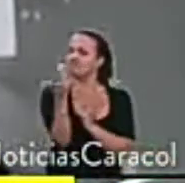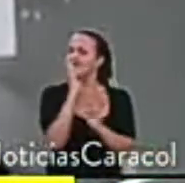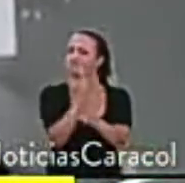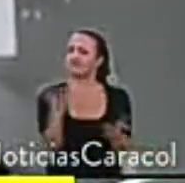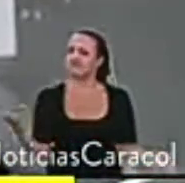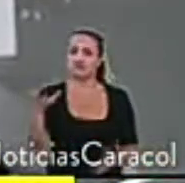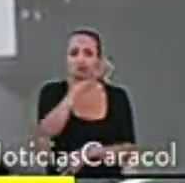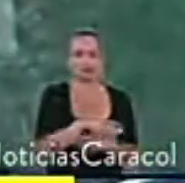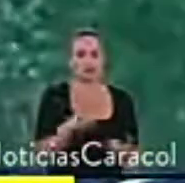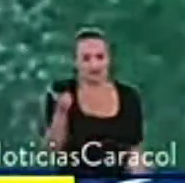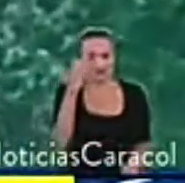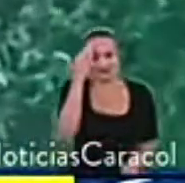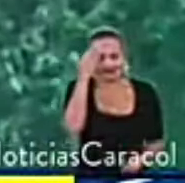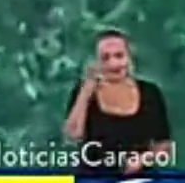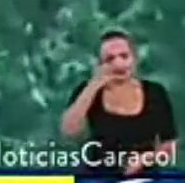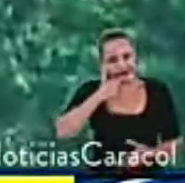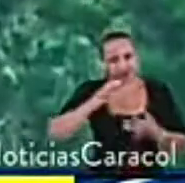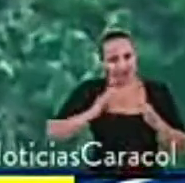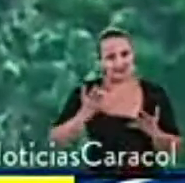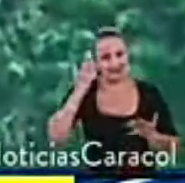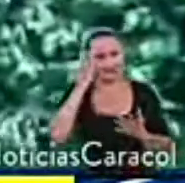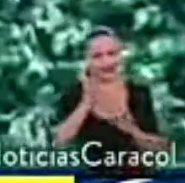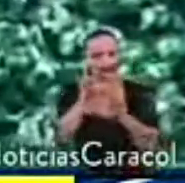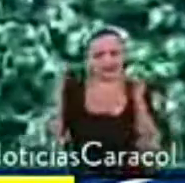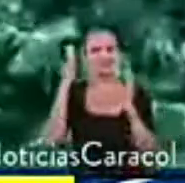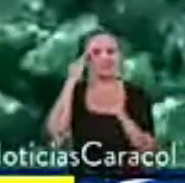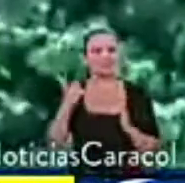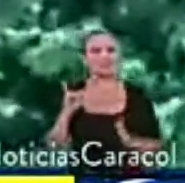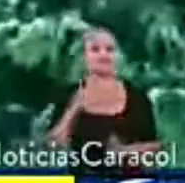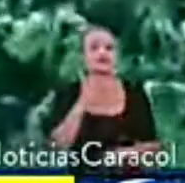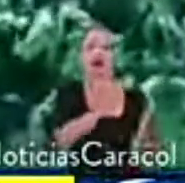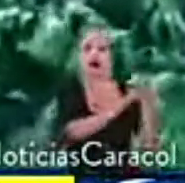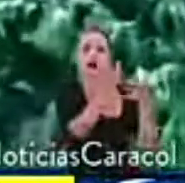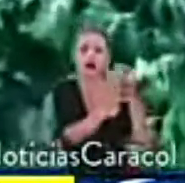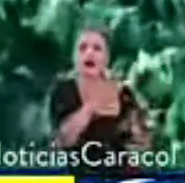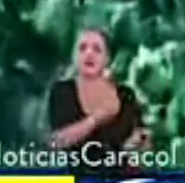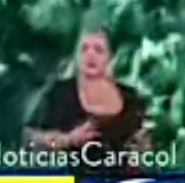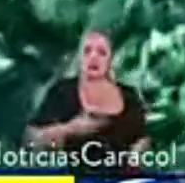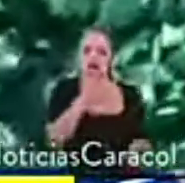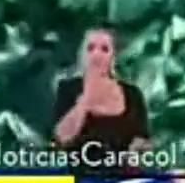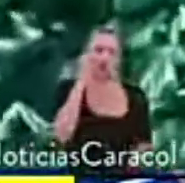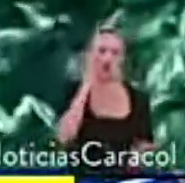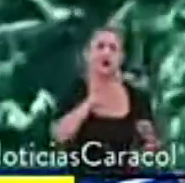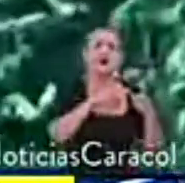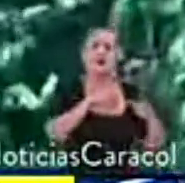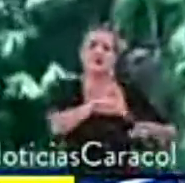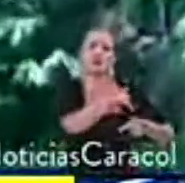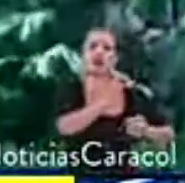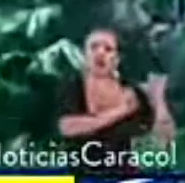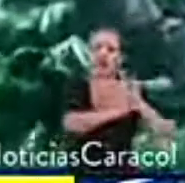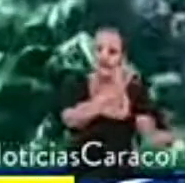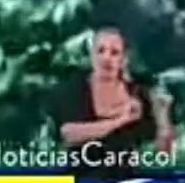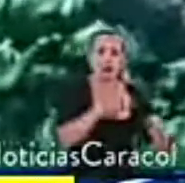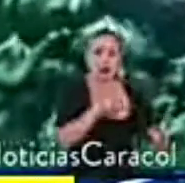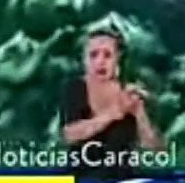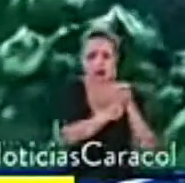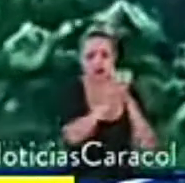pública. Como ya lo señaló el señor presidente de la República, Iván Duque, y el ministro de Defensa, mi compañero y amigo Diego Molano, ese